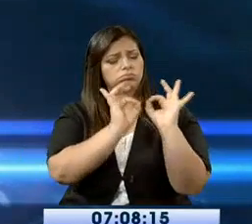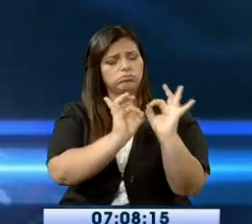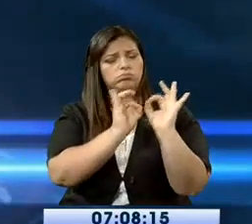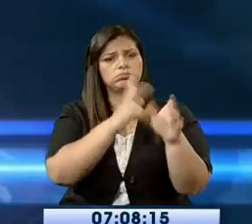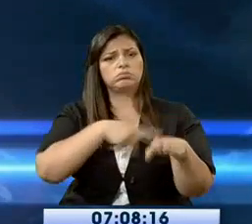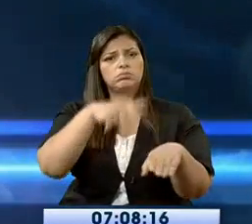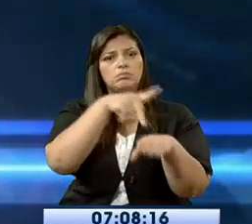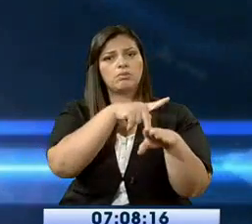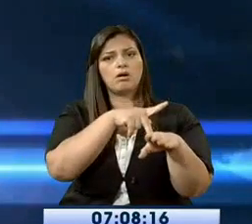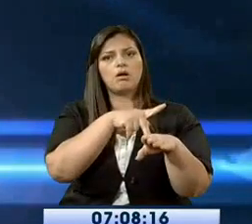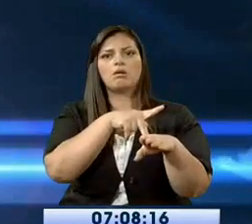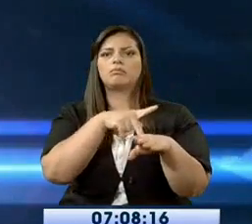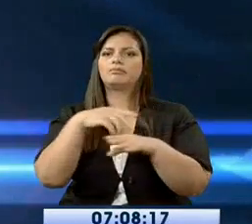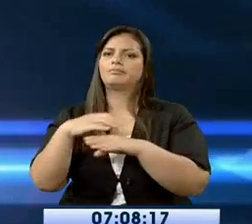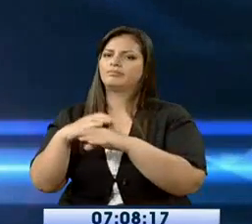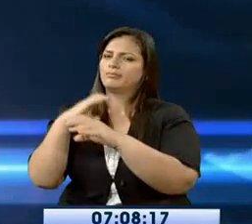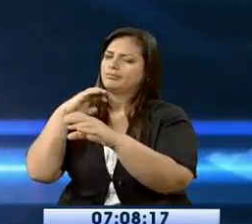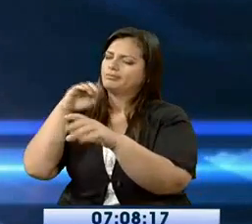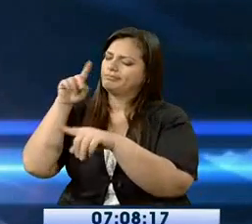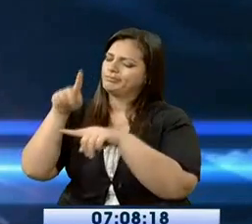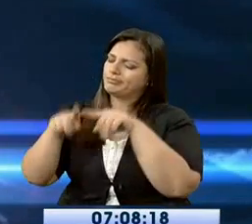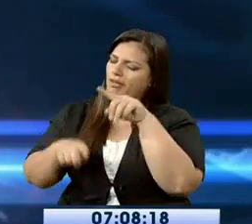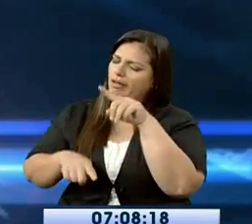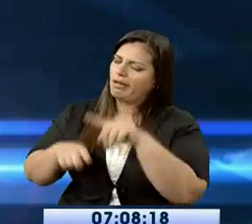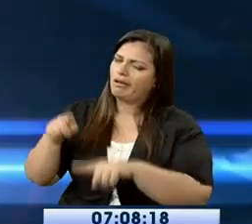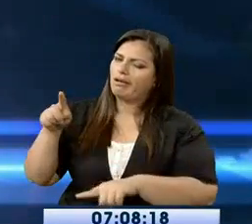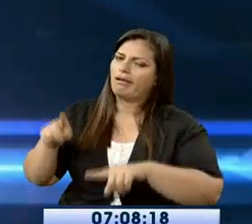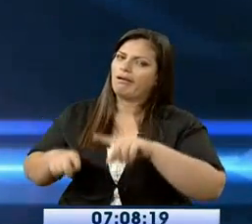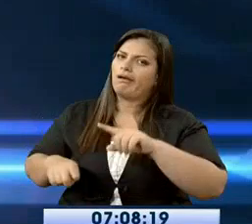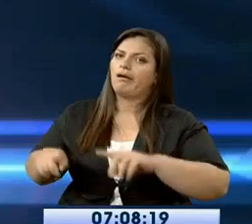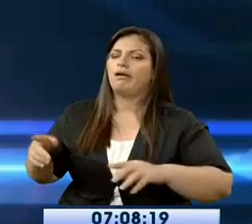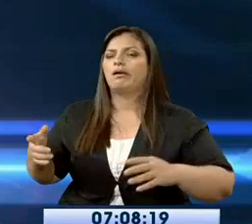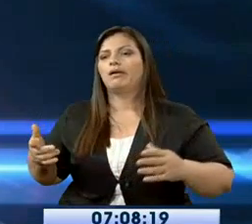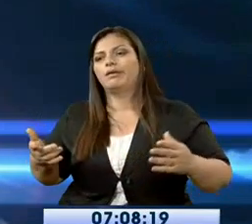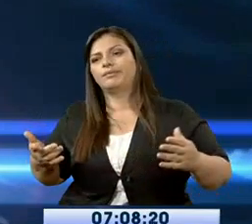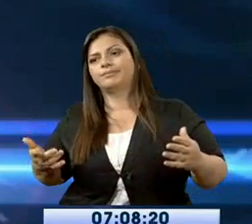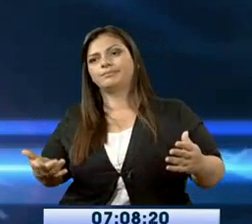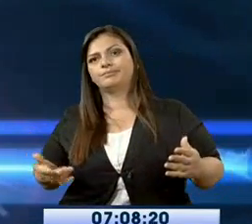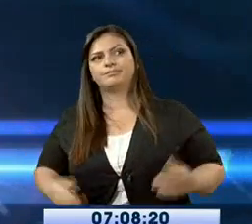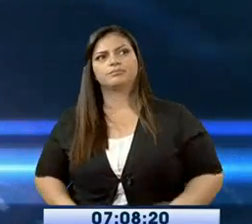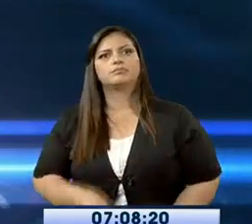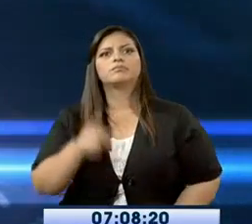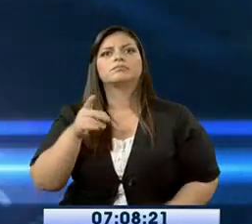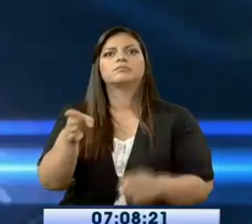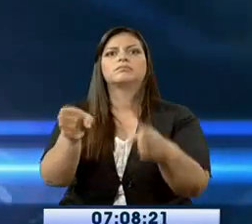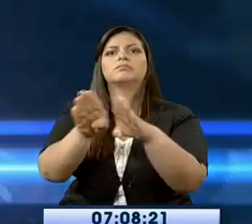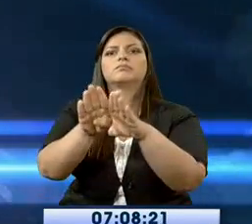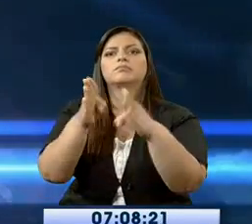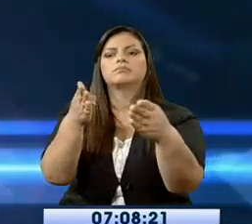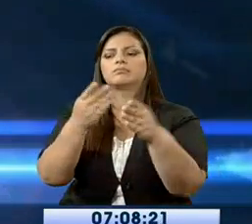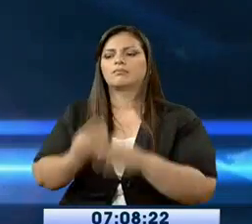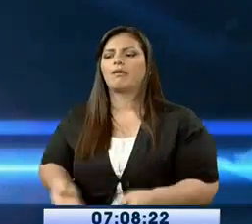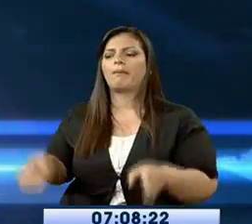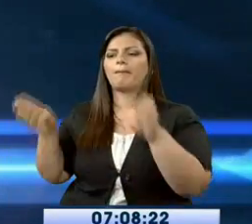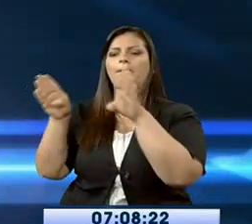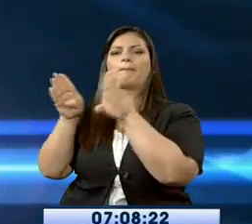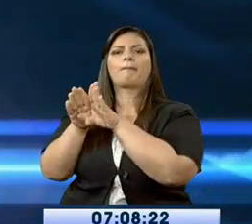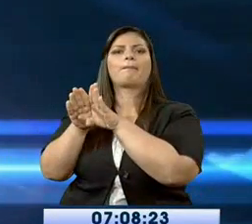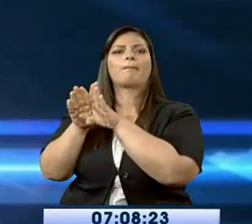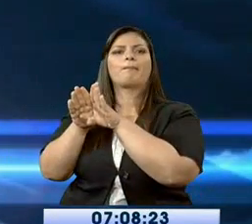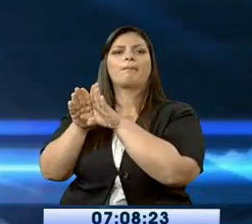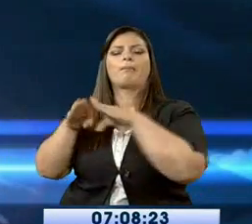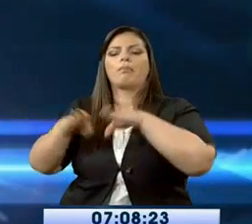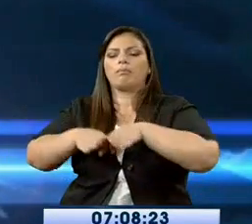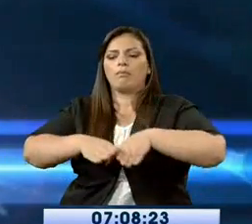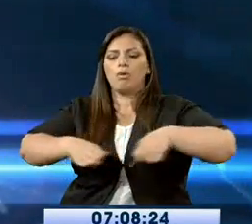profesional. Pero hay unos, ya te digo, imagínate la audacia, poner un pedazo de plancha y poner un asiento. Así es,